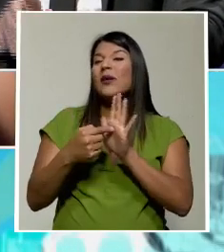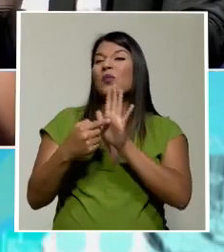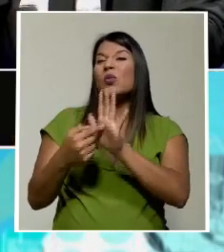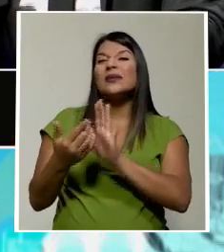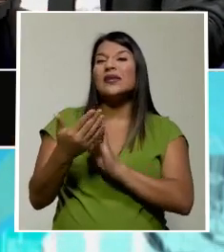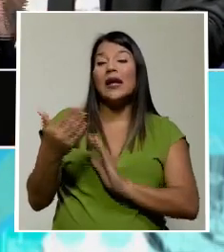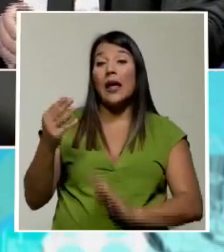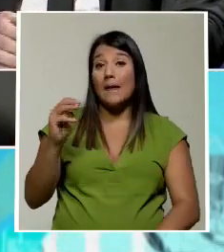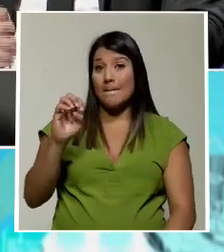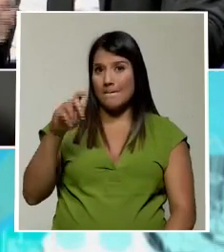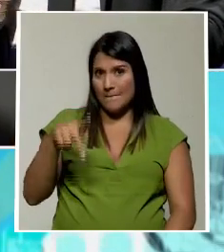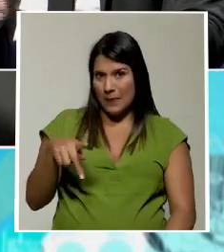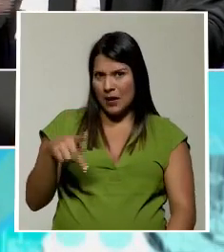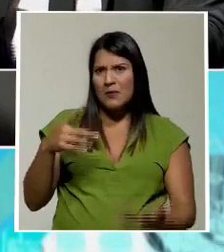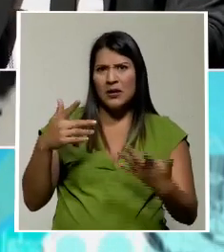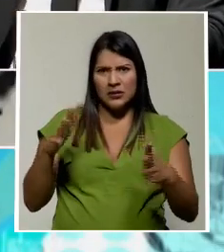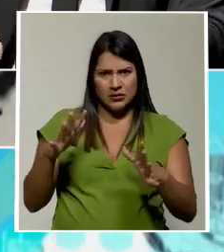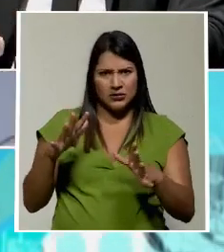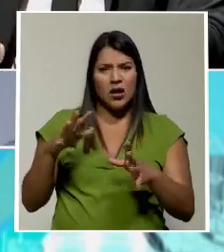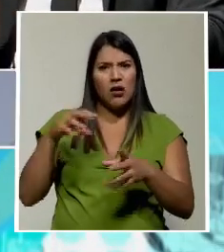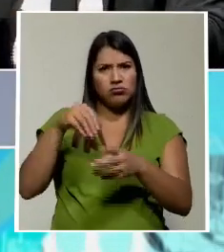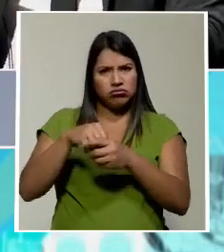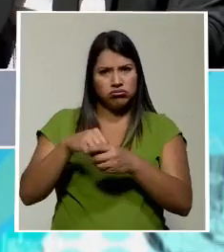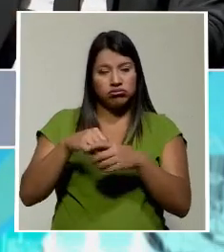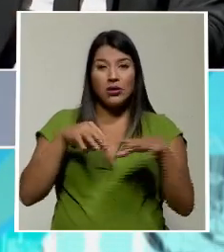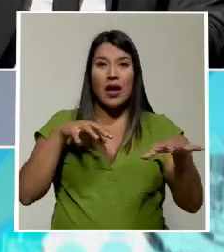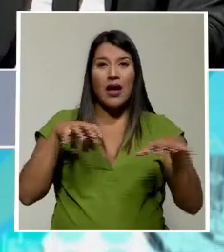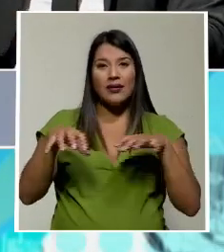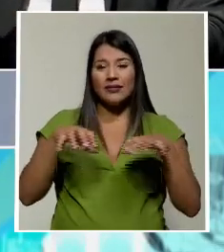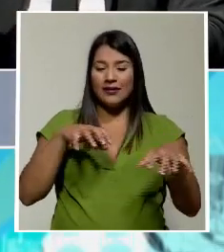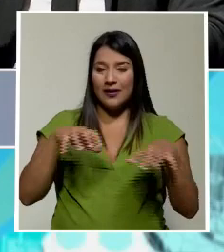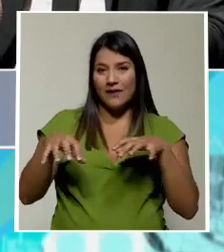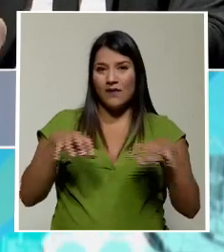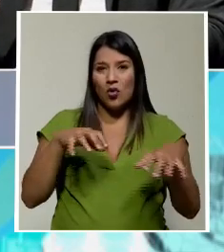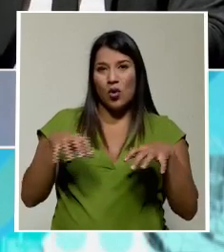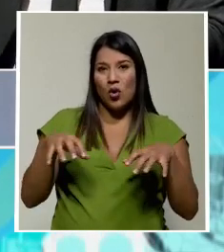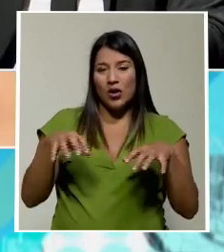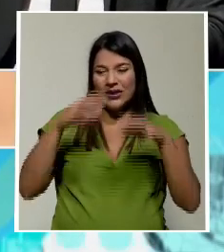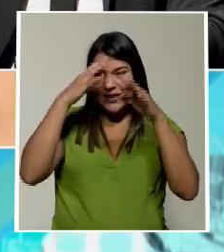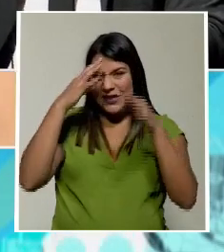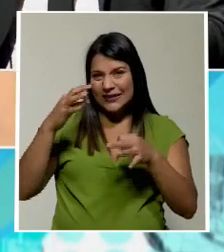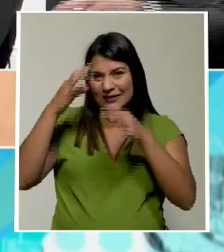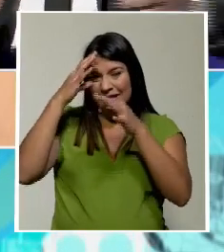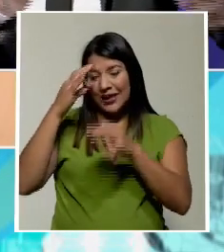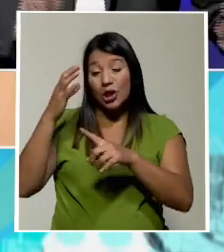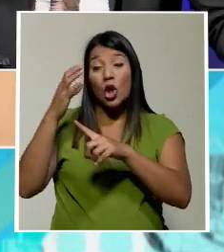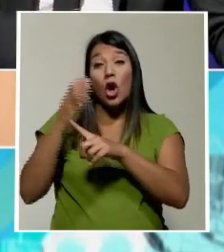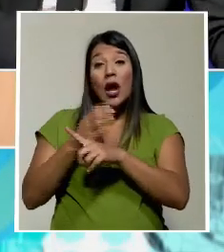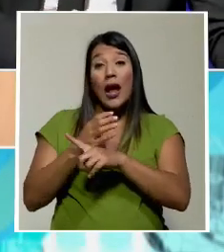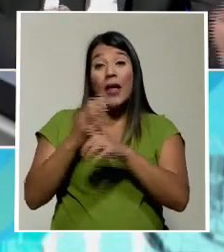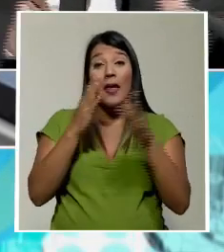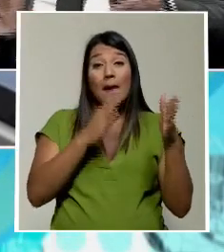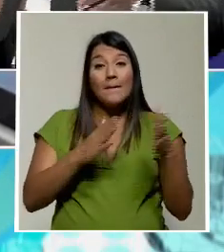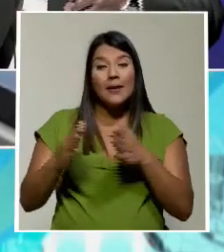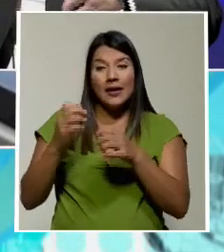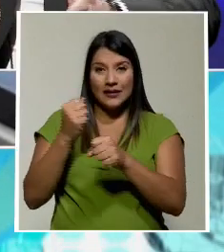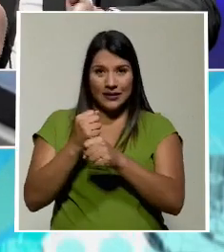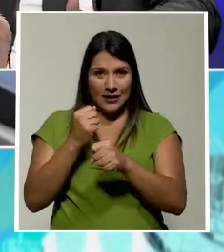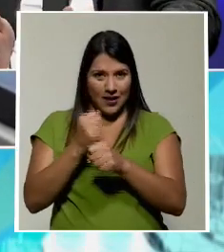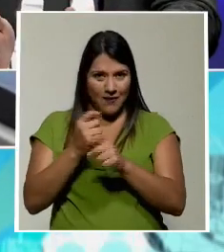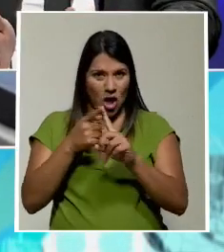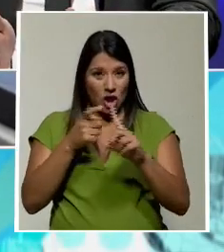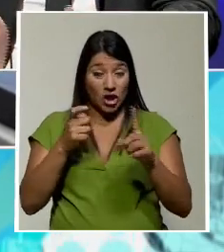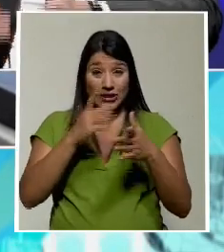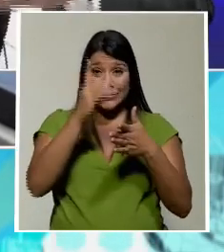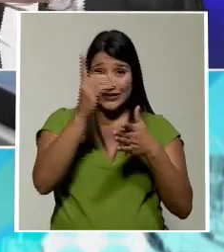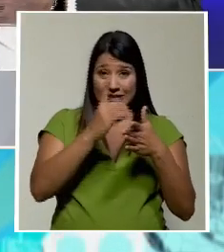ha estado presente y activo definiendo las diferentes etapas del proyecto, desde su diseño, desde la construcción